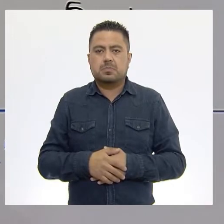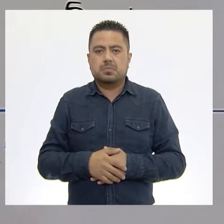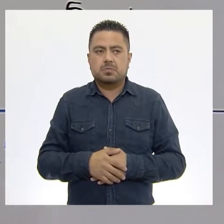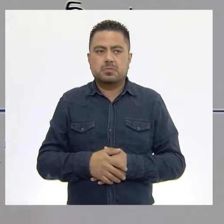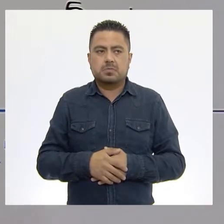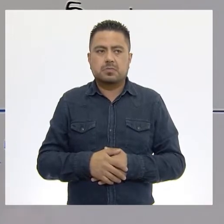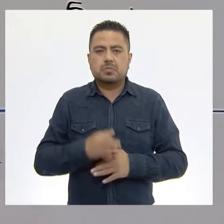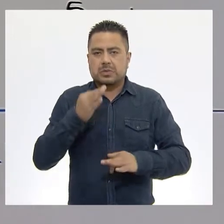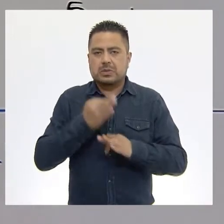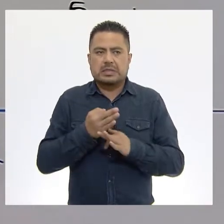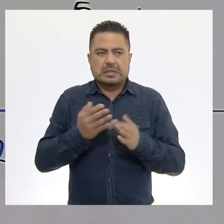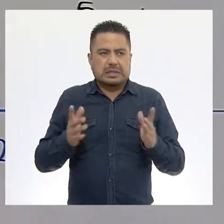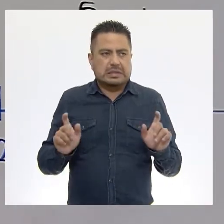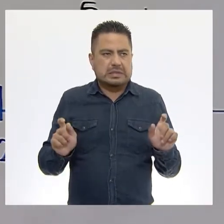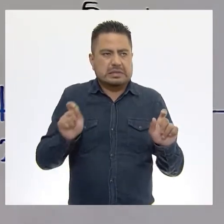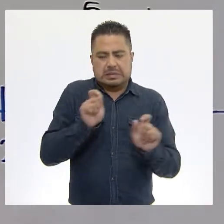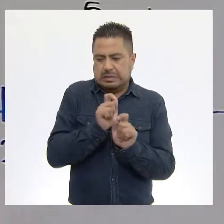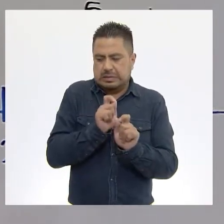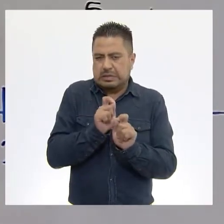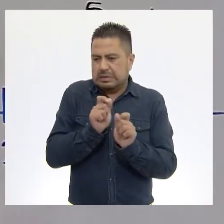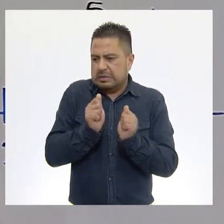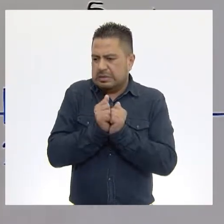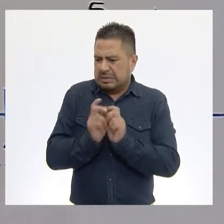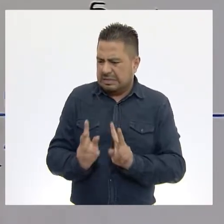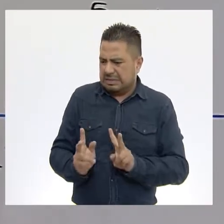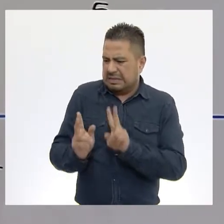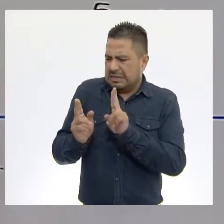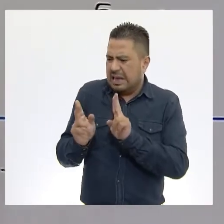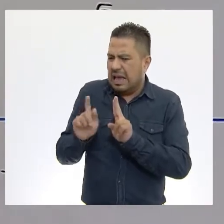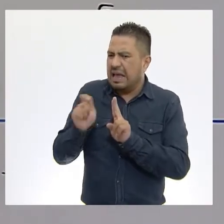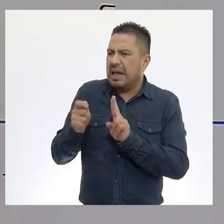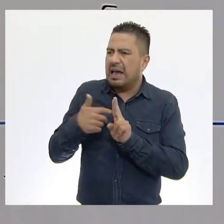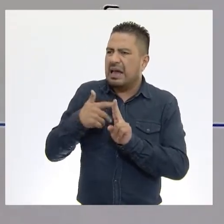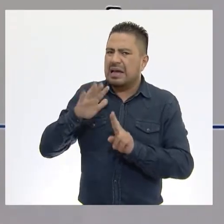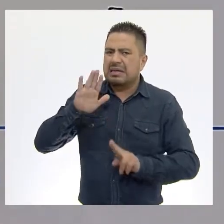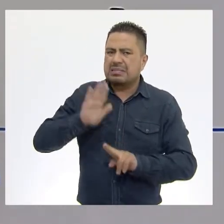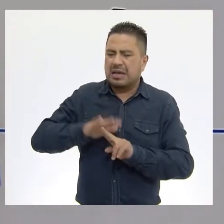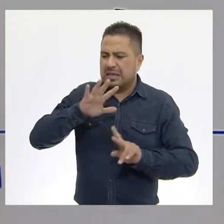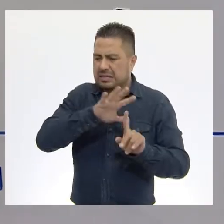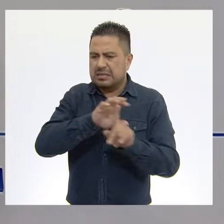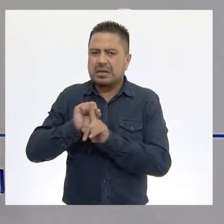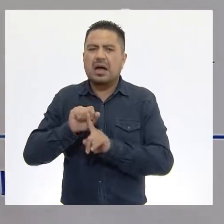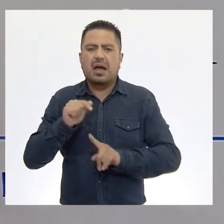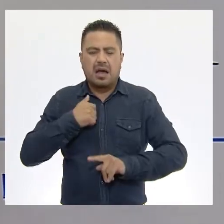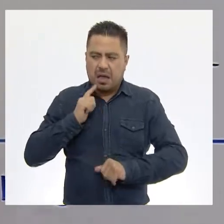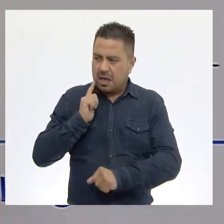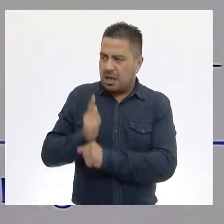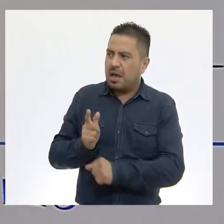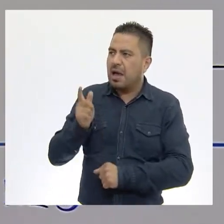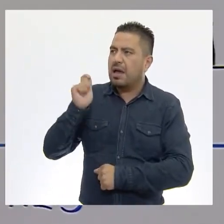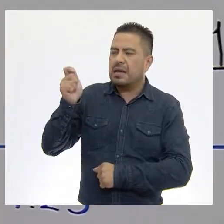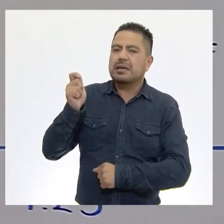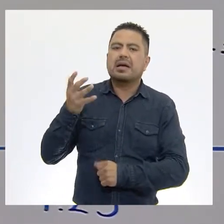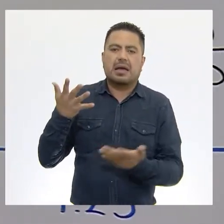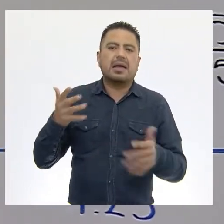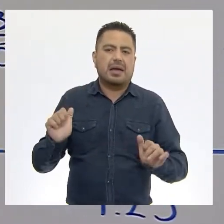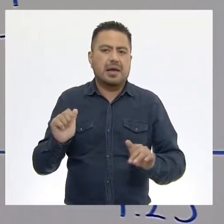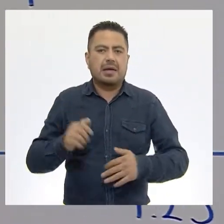ahora sí lo voy a hacer bien porque hace rato por un pedacito casi no llevo y lo tuve que estirar. Pero aquí se ve que ya quedó